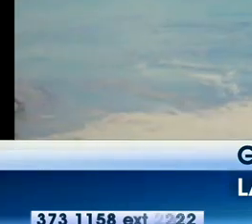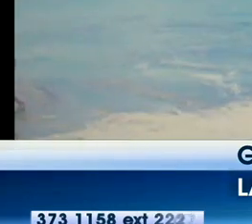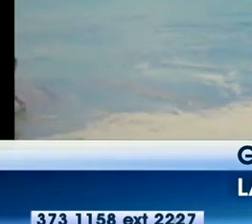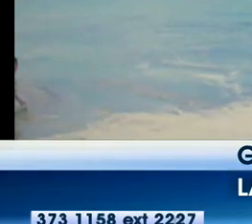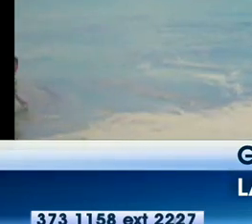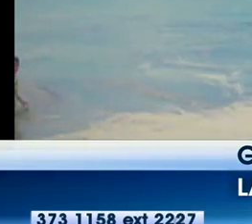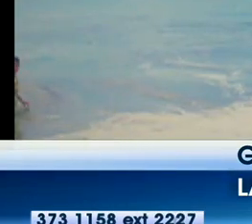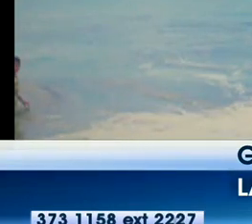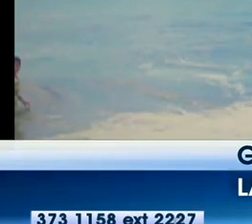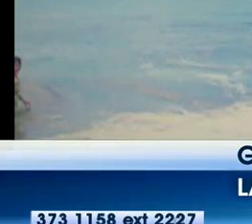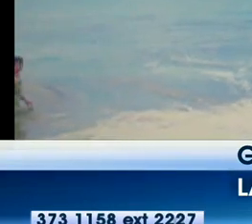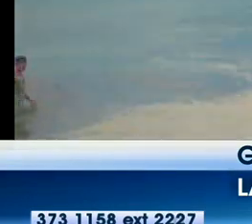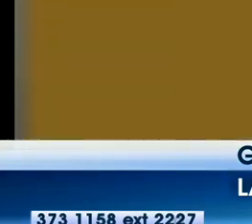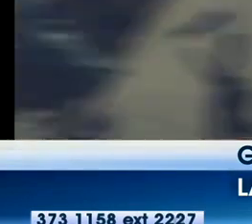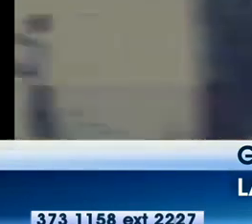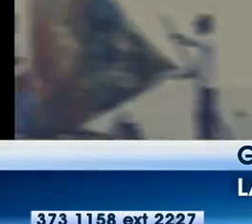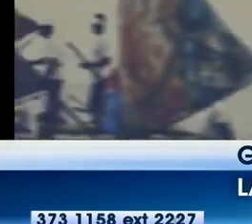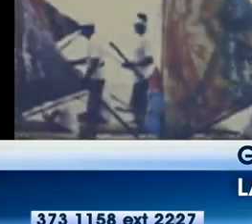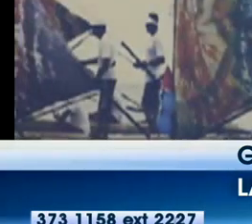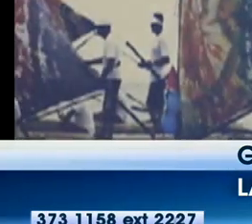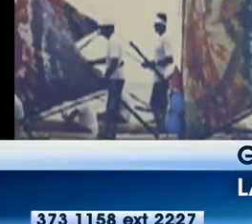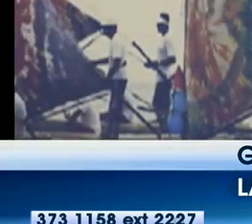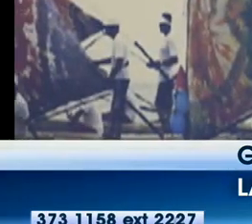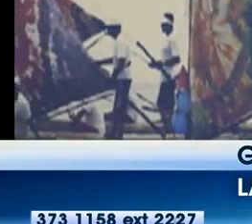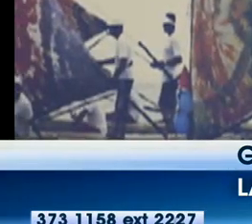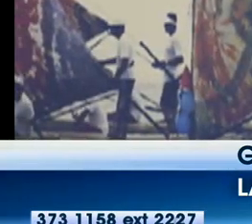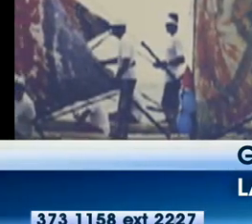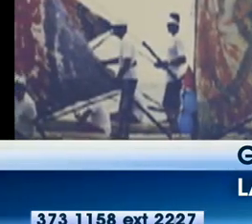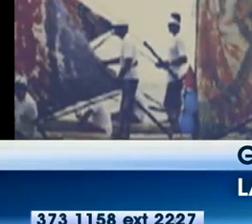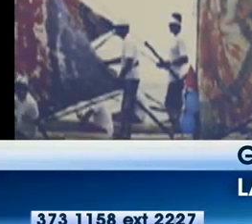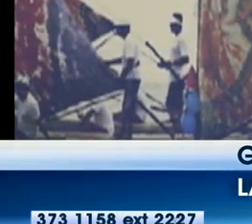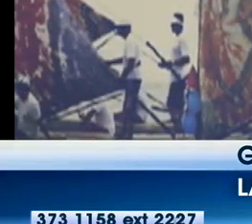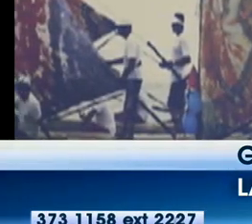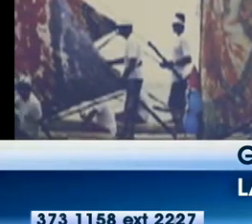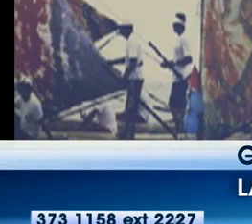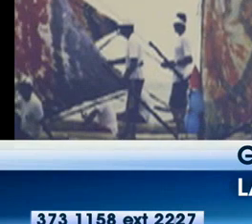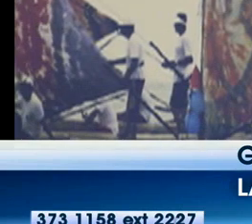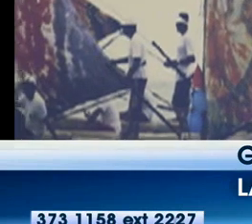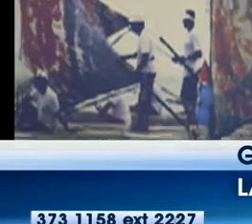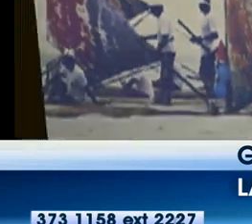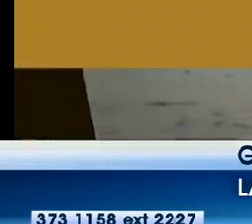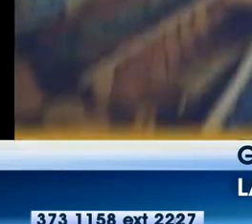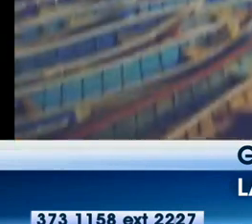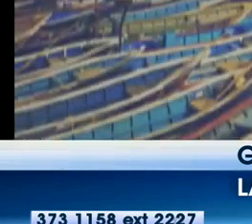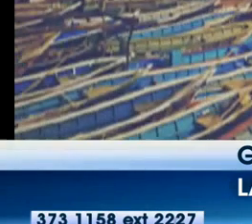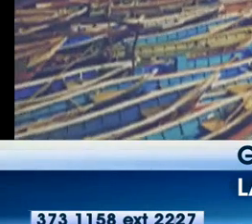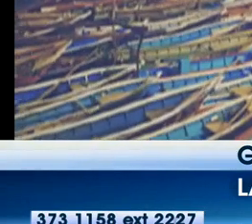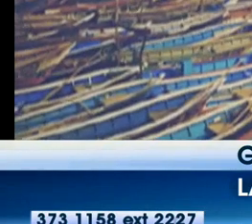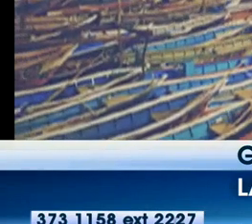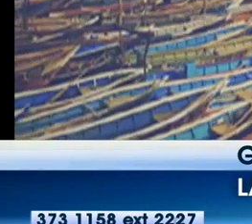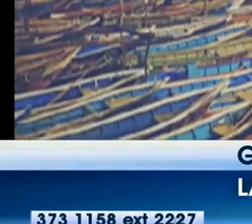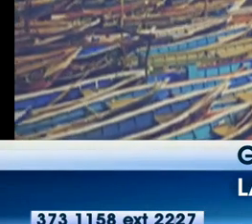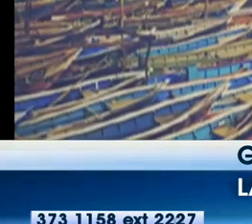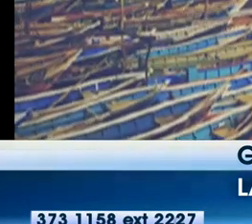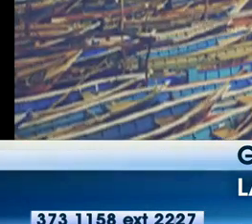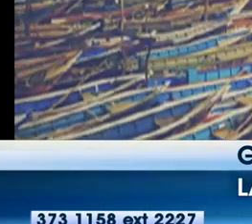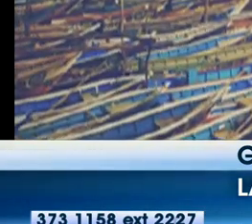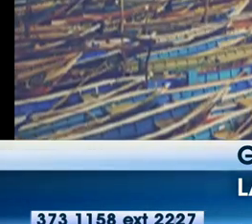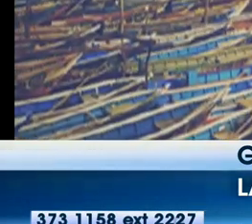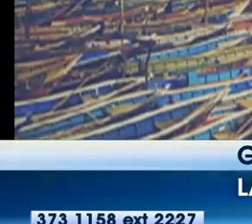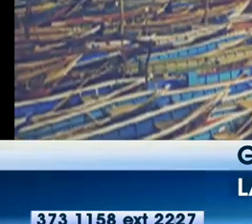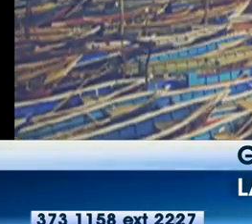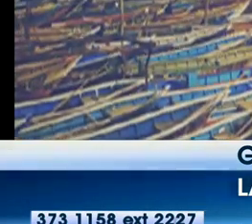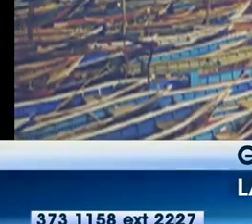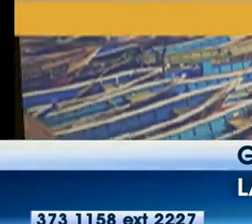arqueólogos, existieron algunas tribus aborígenes en el sector costanero del Cantón Playas. Una de las más extensas de